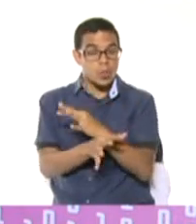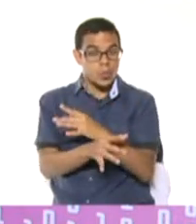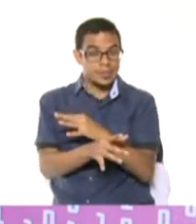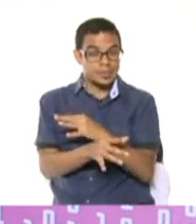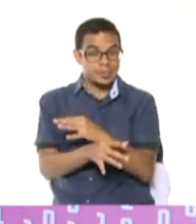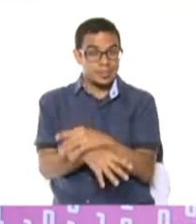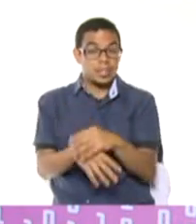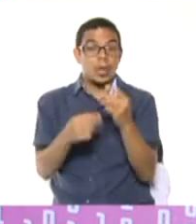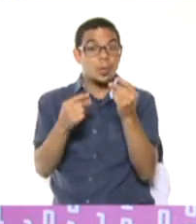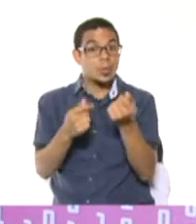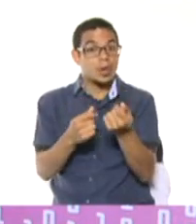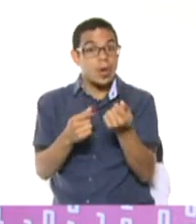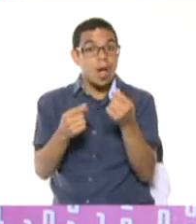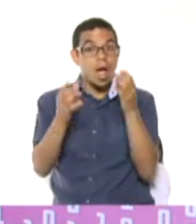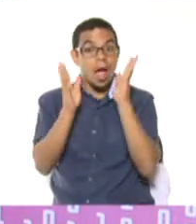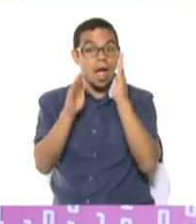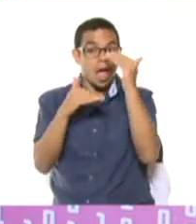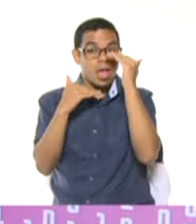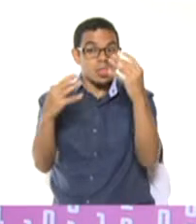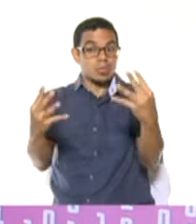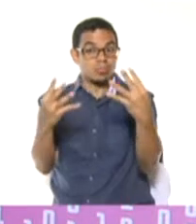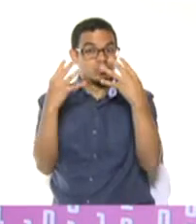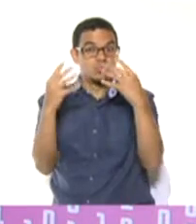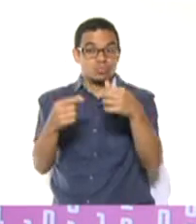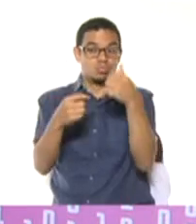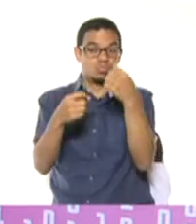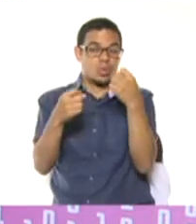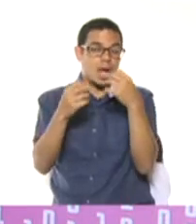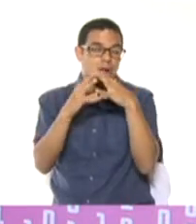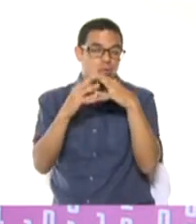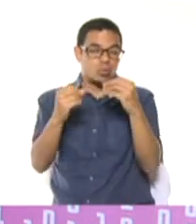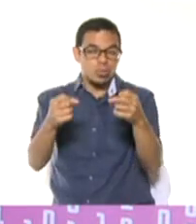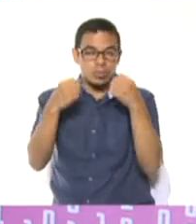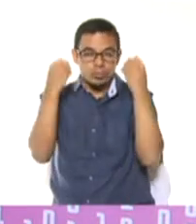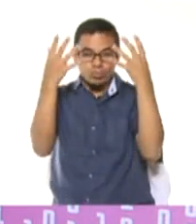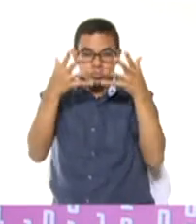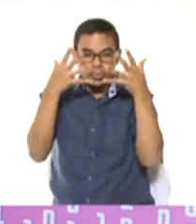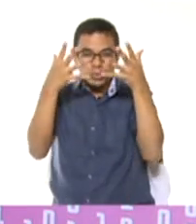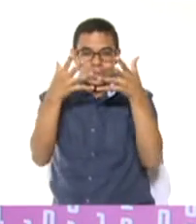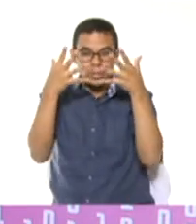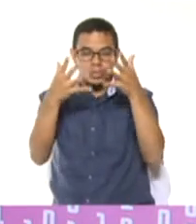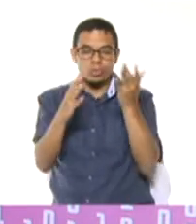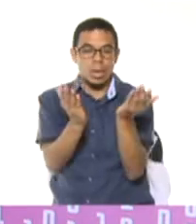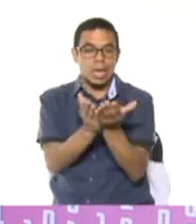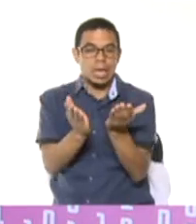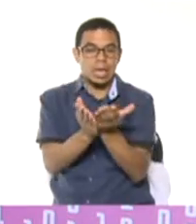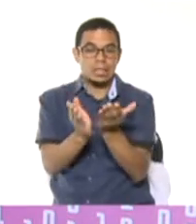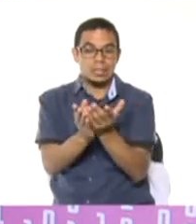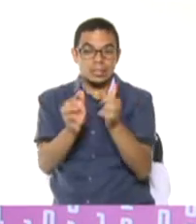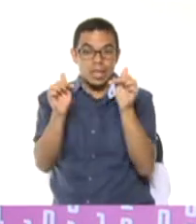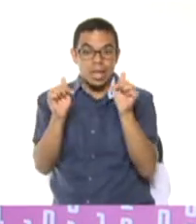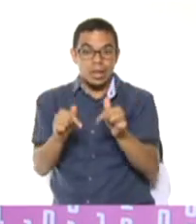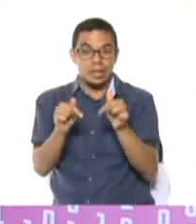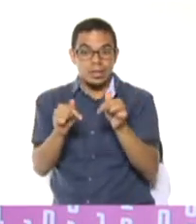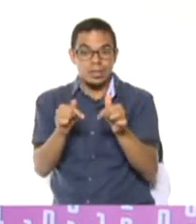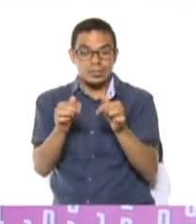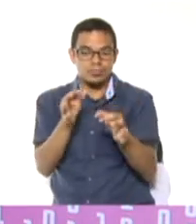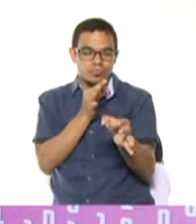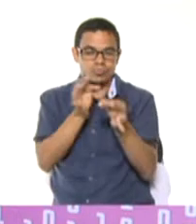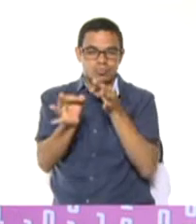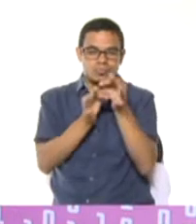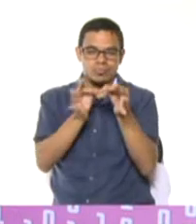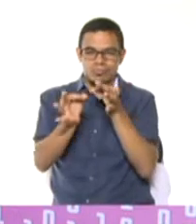que estén atentos a todas y cada una de las orientaciones y clases que nos traen nuestros docentes de los